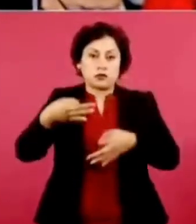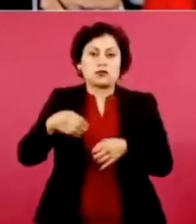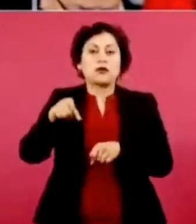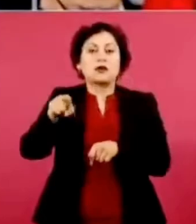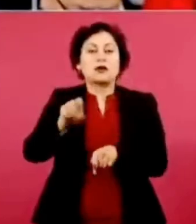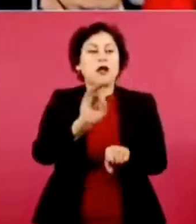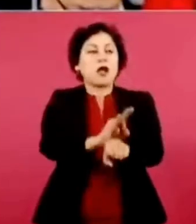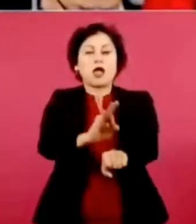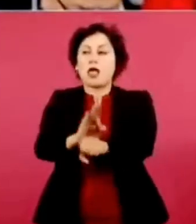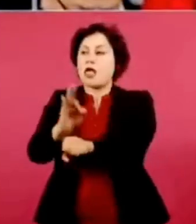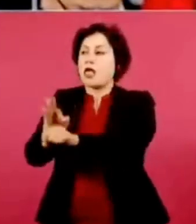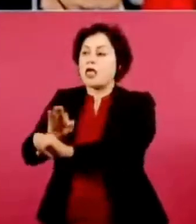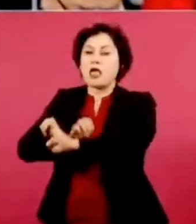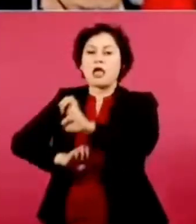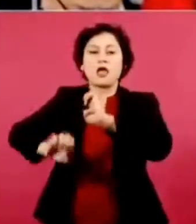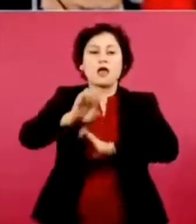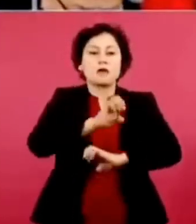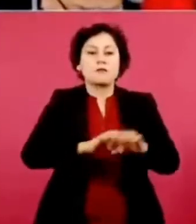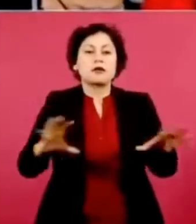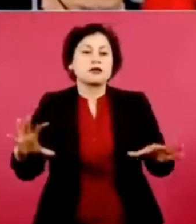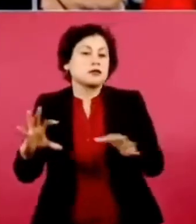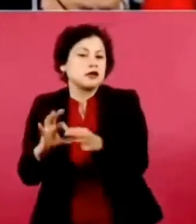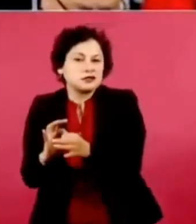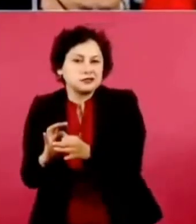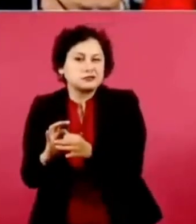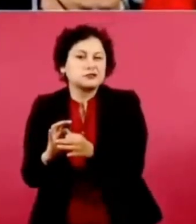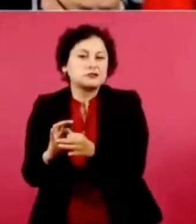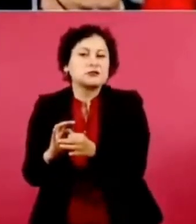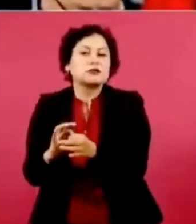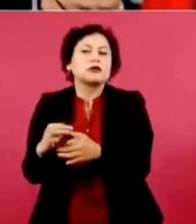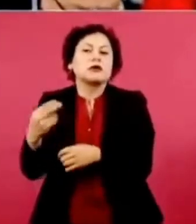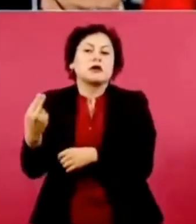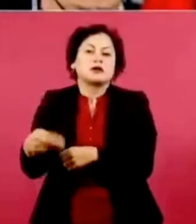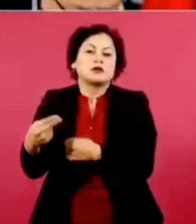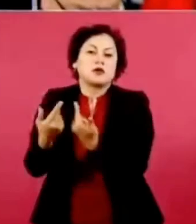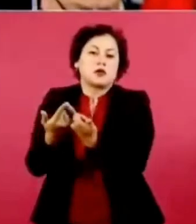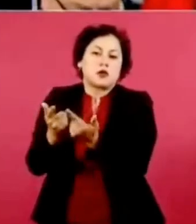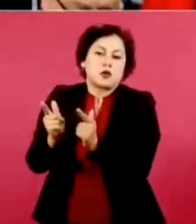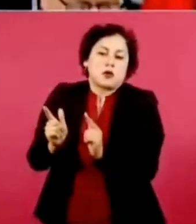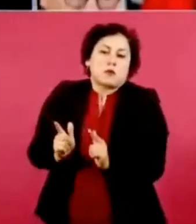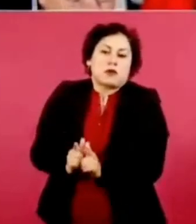empresas asociadas a lo que se ha llamado el cartel del chupasangre,